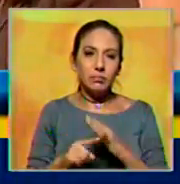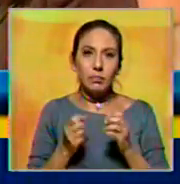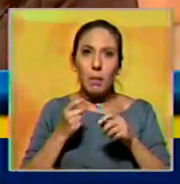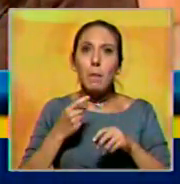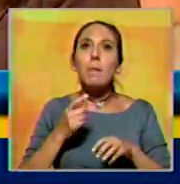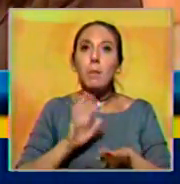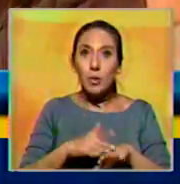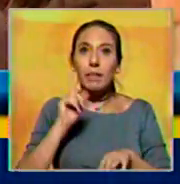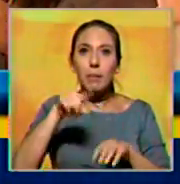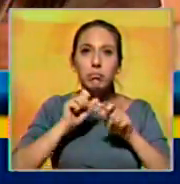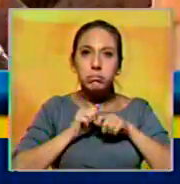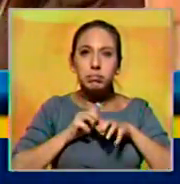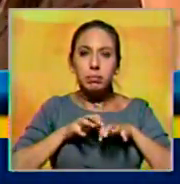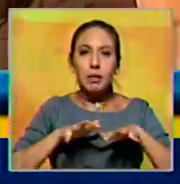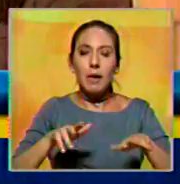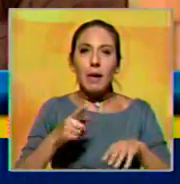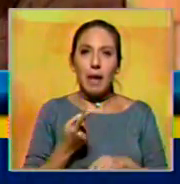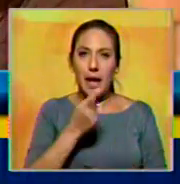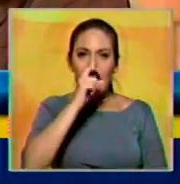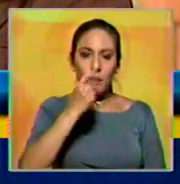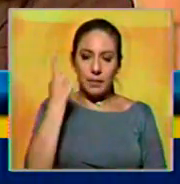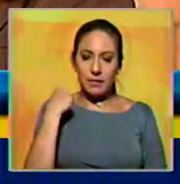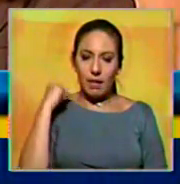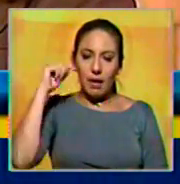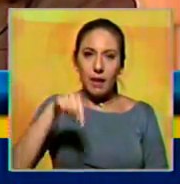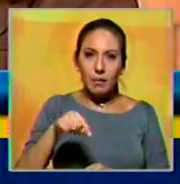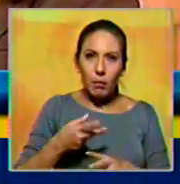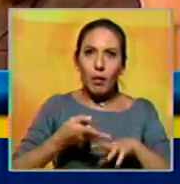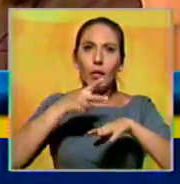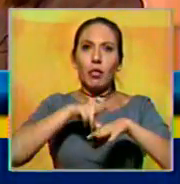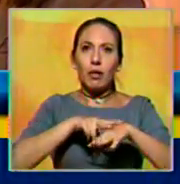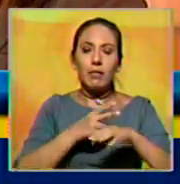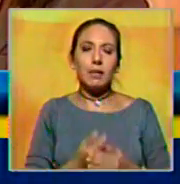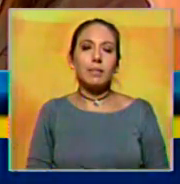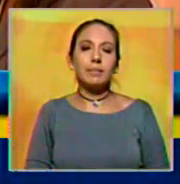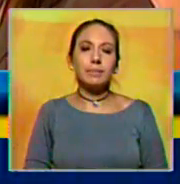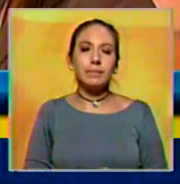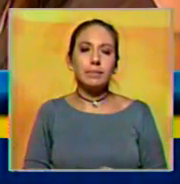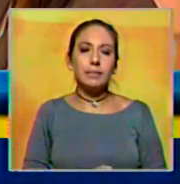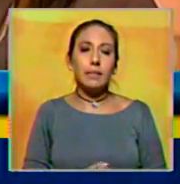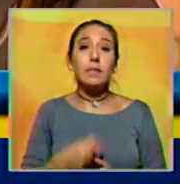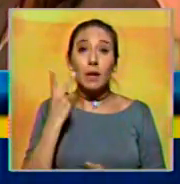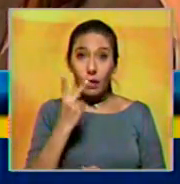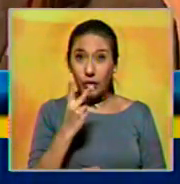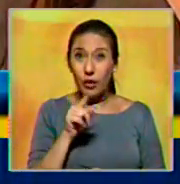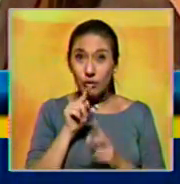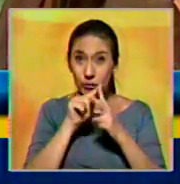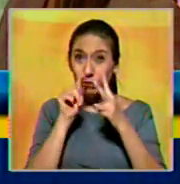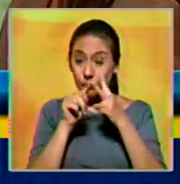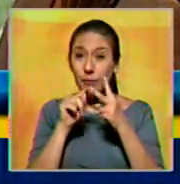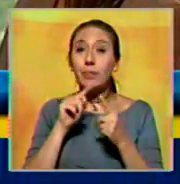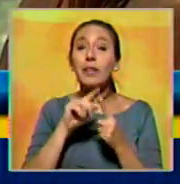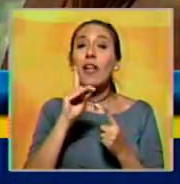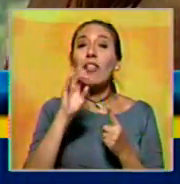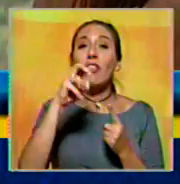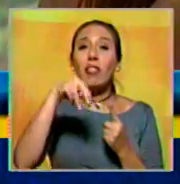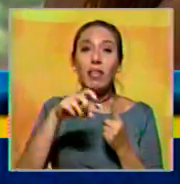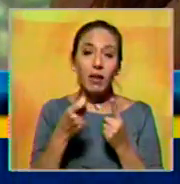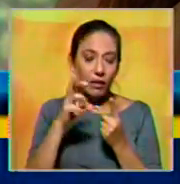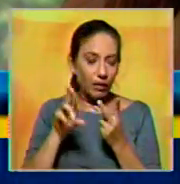en comparación con el año pasado para esta fecha. Sí, particularmente en estas 2 patologías, el dengue y la